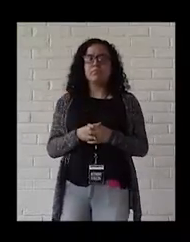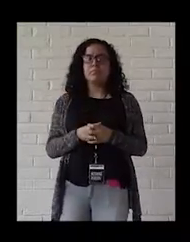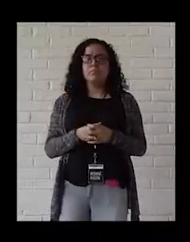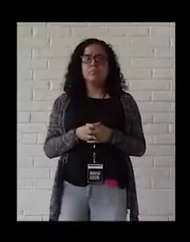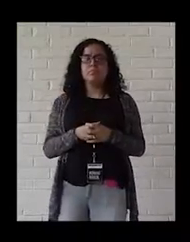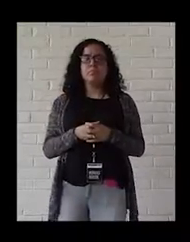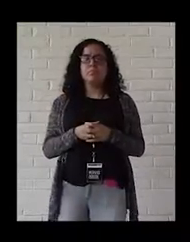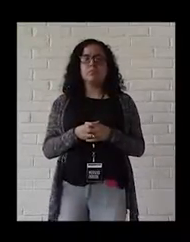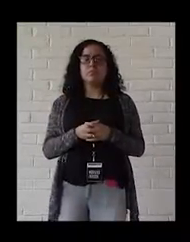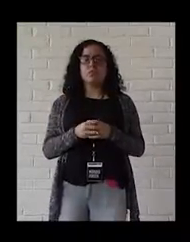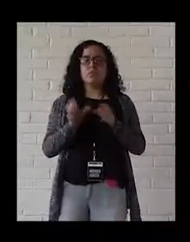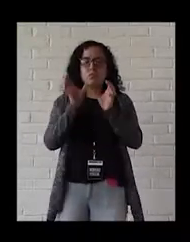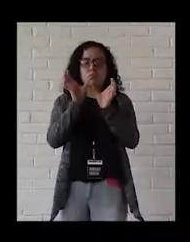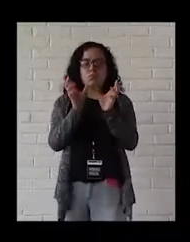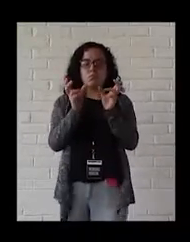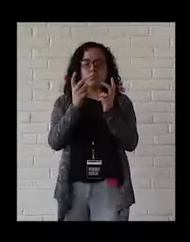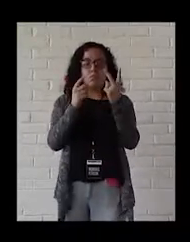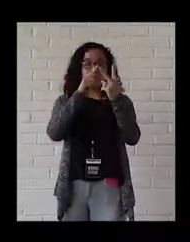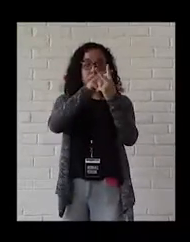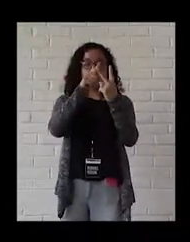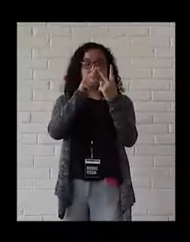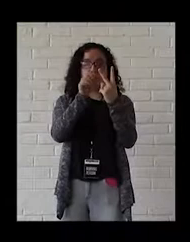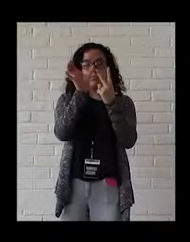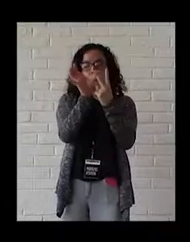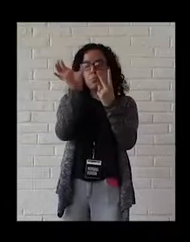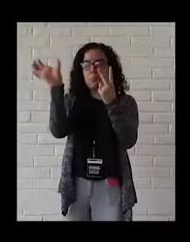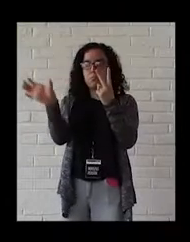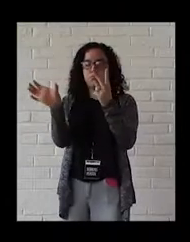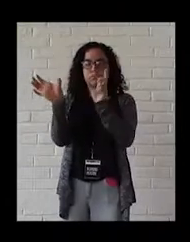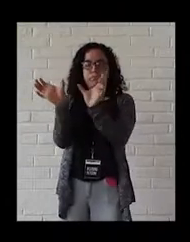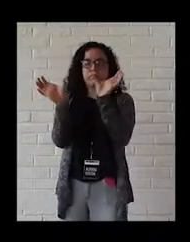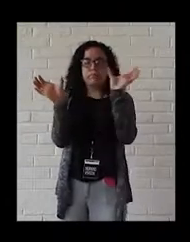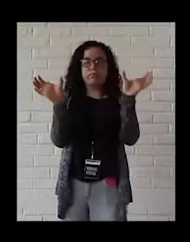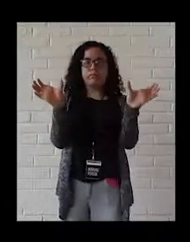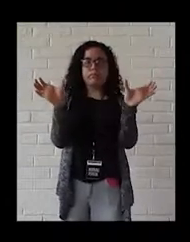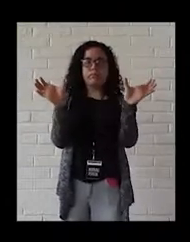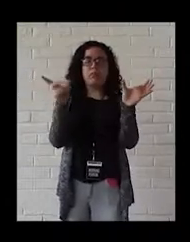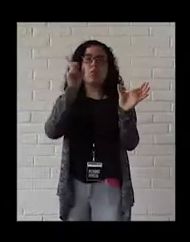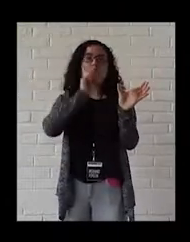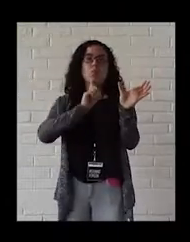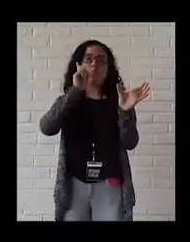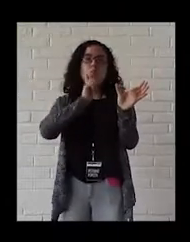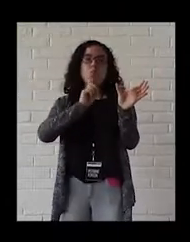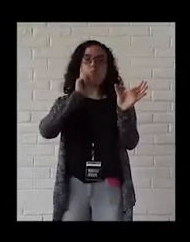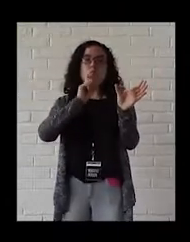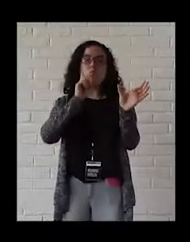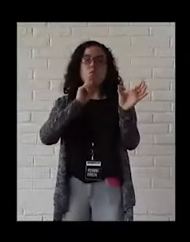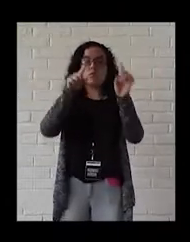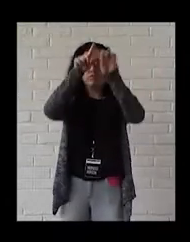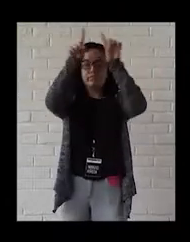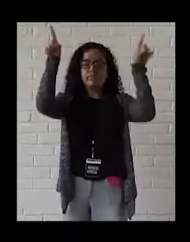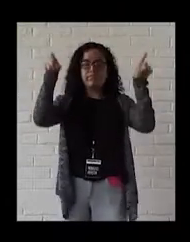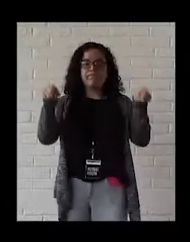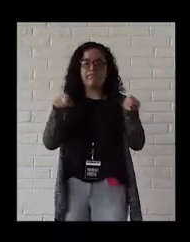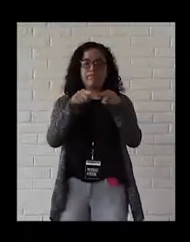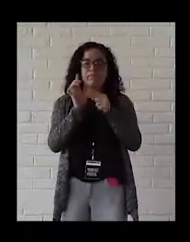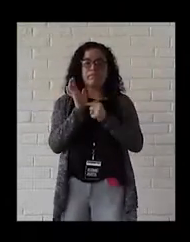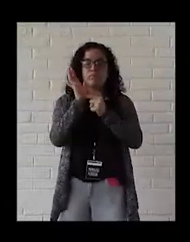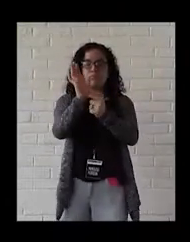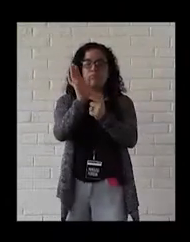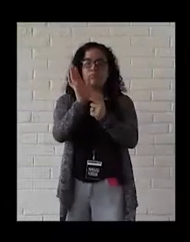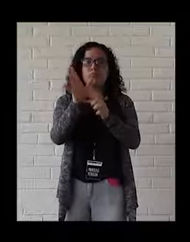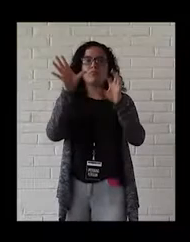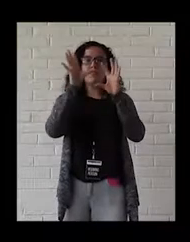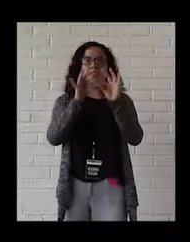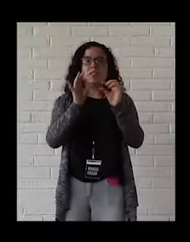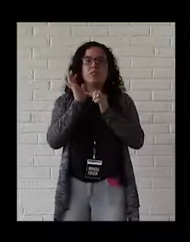uno en cuartos separados. Y a la mujer le ponían una pantalla, y en la pantalla le iban pasando imágenes de crueldad